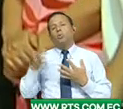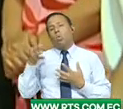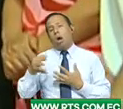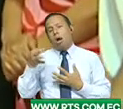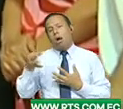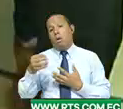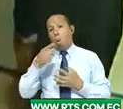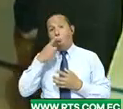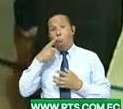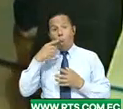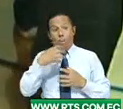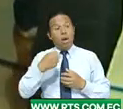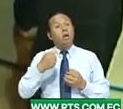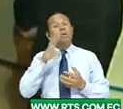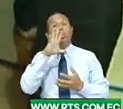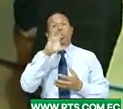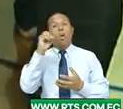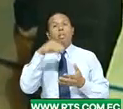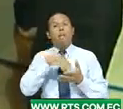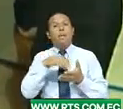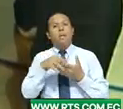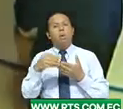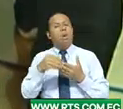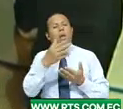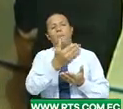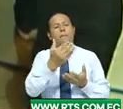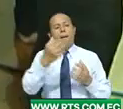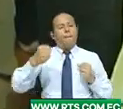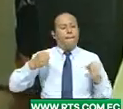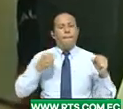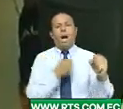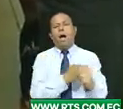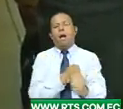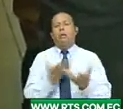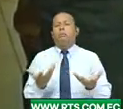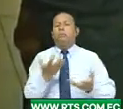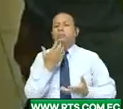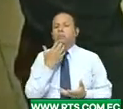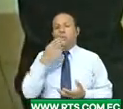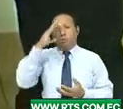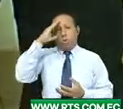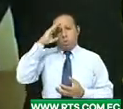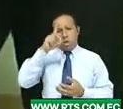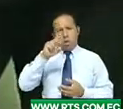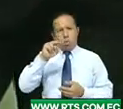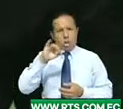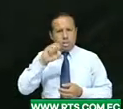captores pedían $50,000. La UNACE la rescató. Informó Maite Morán.